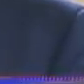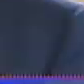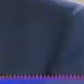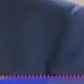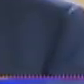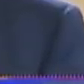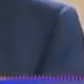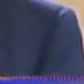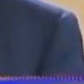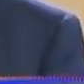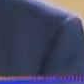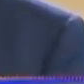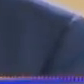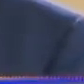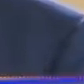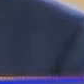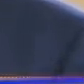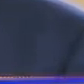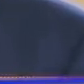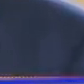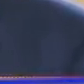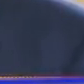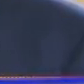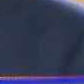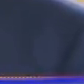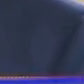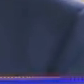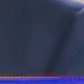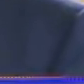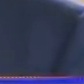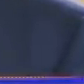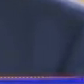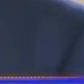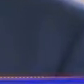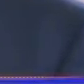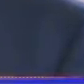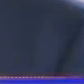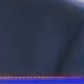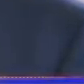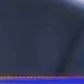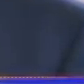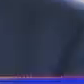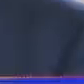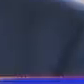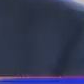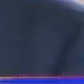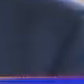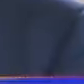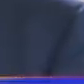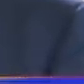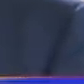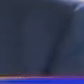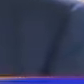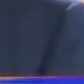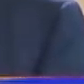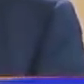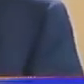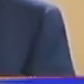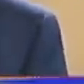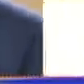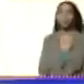comerciales y